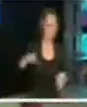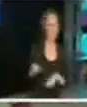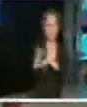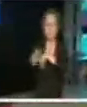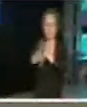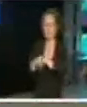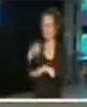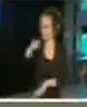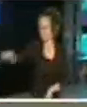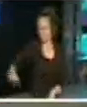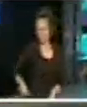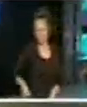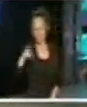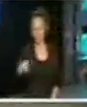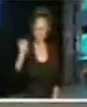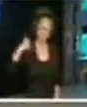estos canallas.